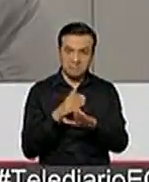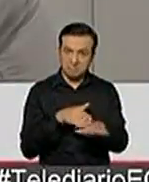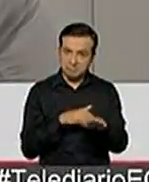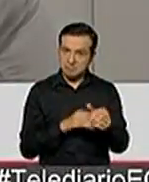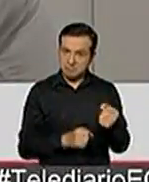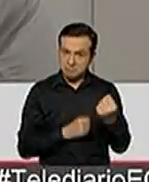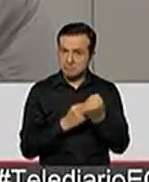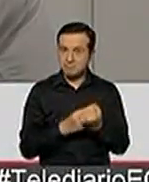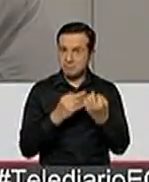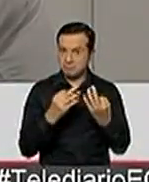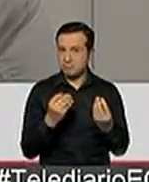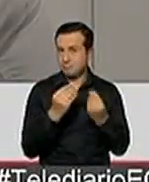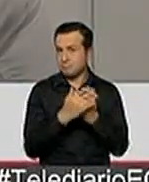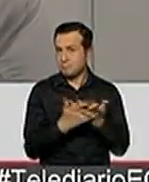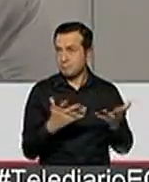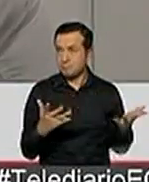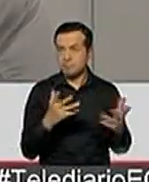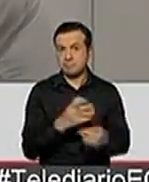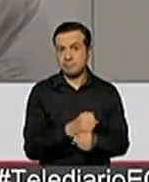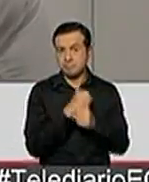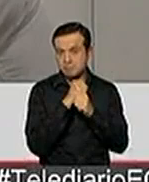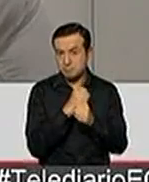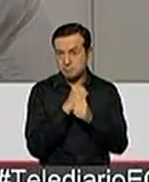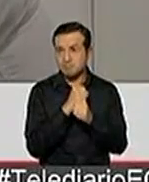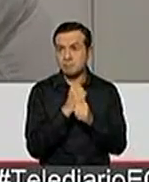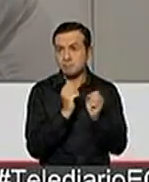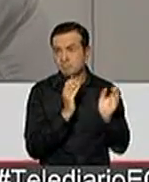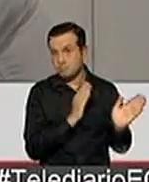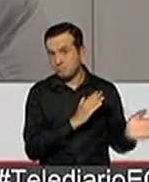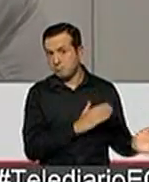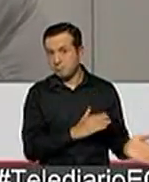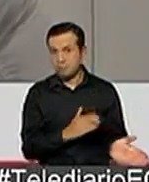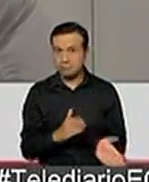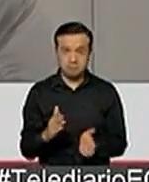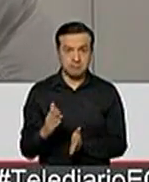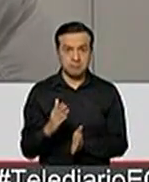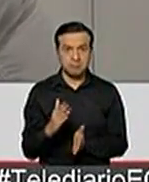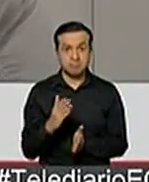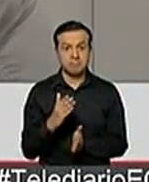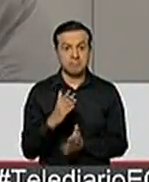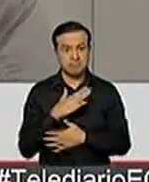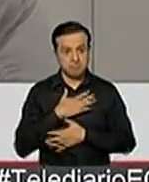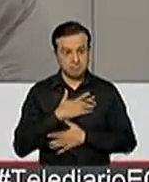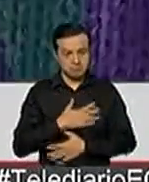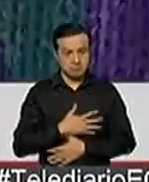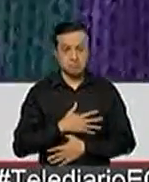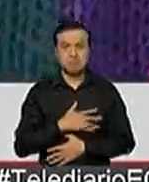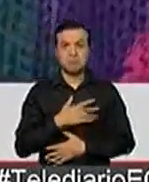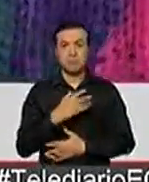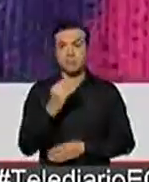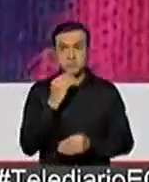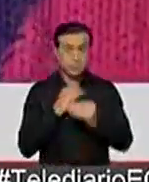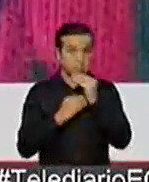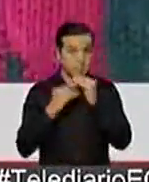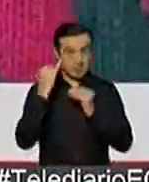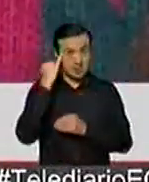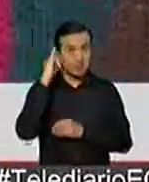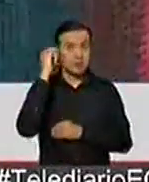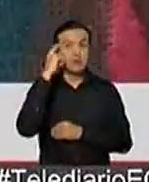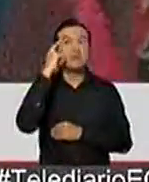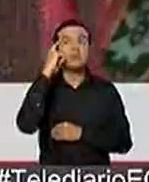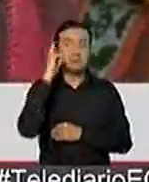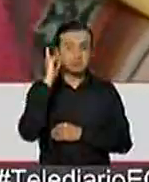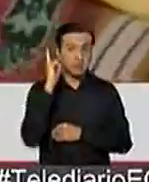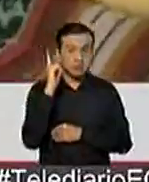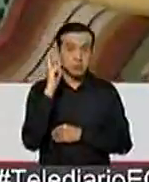garantías, en este caso de seguridad, logística, la estadía y la alimentación. Esta iniciativa cuenta con el